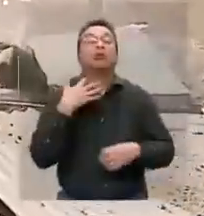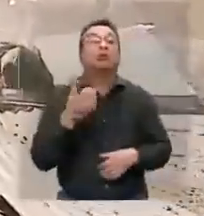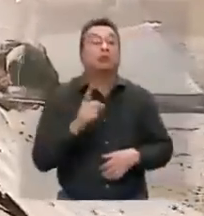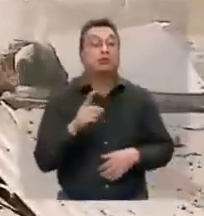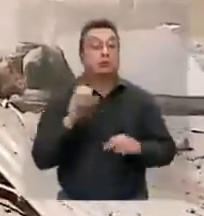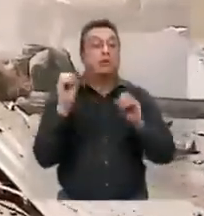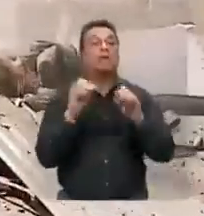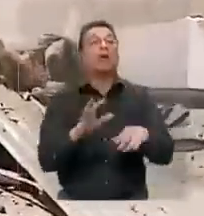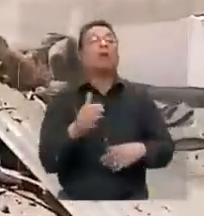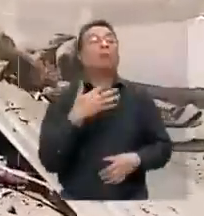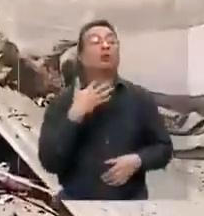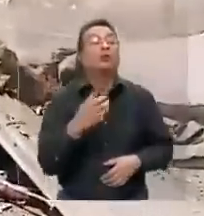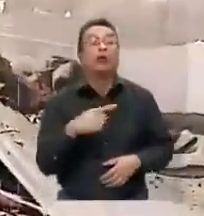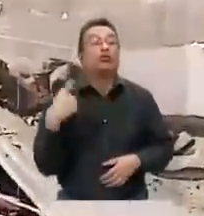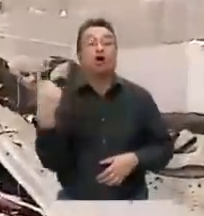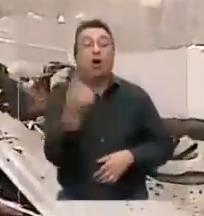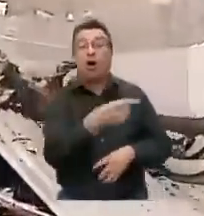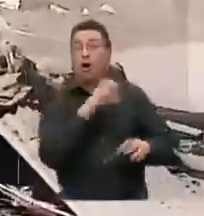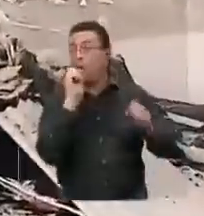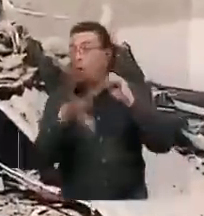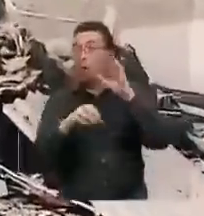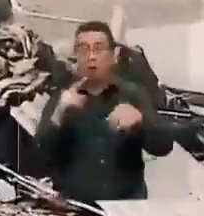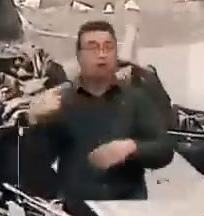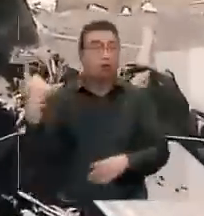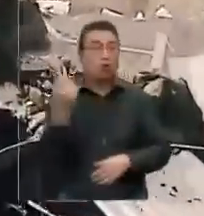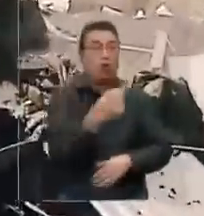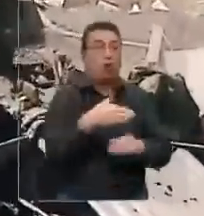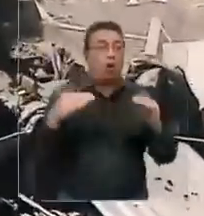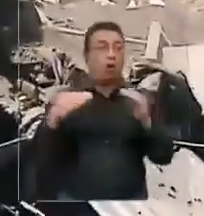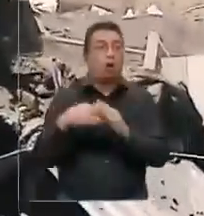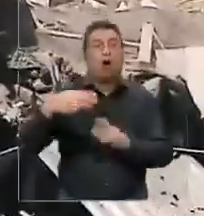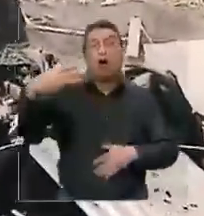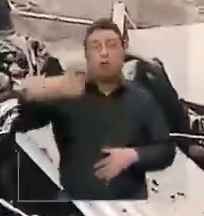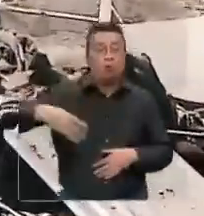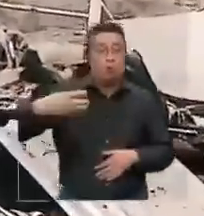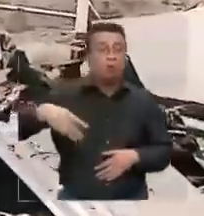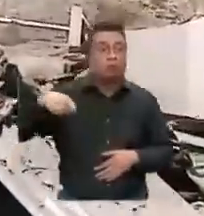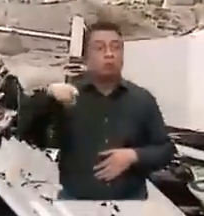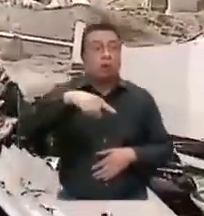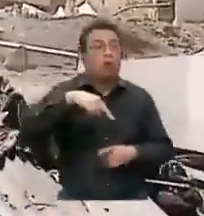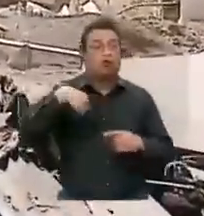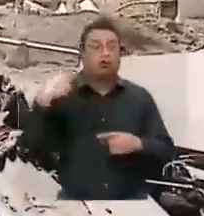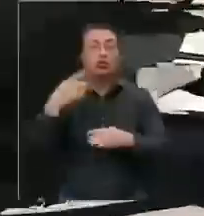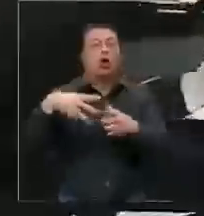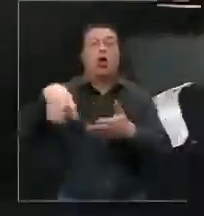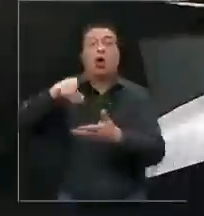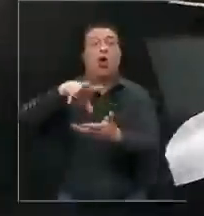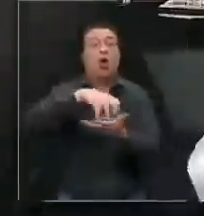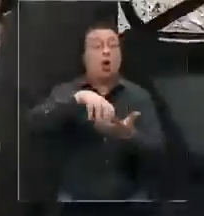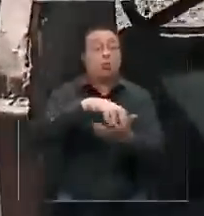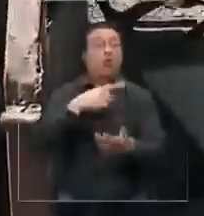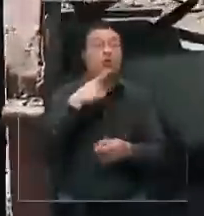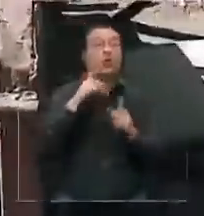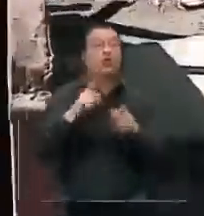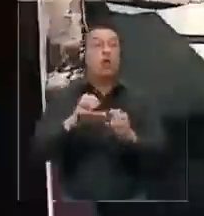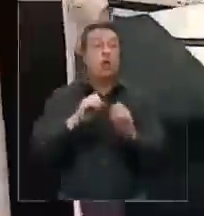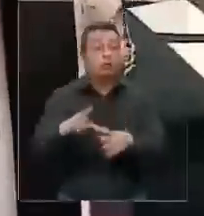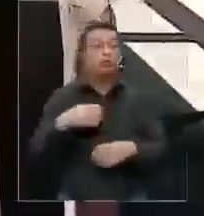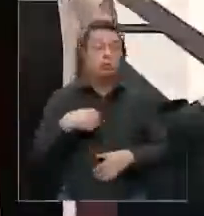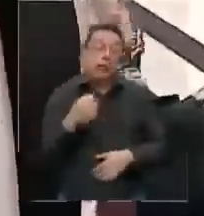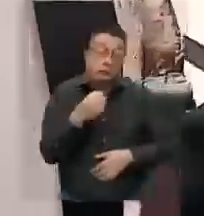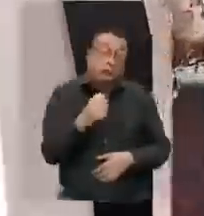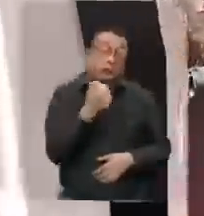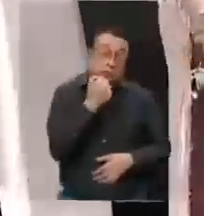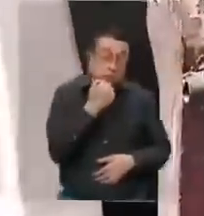a tirar la basura, no? Porque todos votan, todos siempre votan aquí. Municipales, de otras comunas. Pero igual viene yo, a tirar. Yo cometo un error